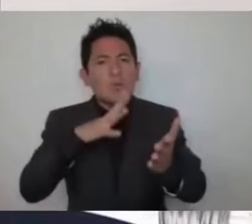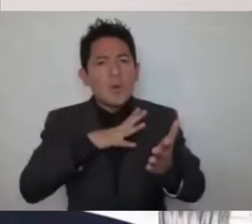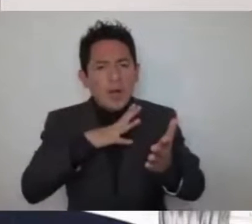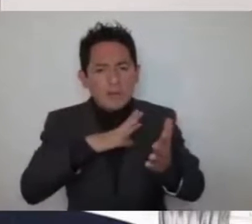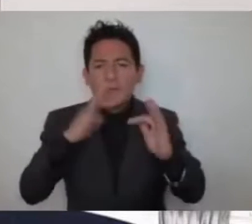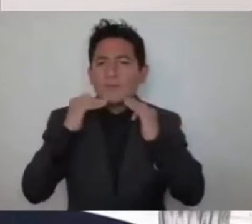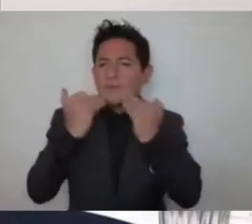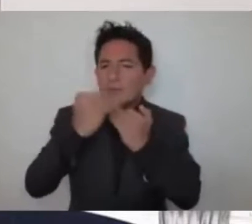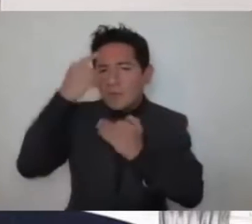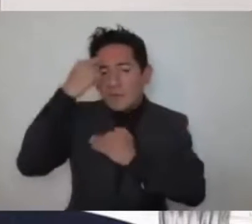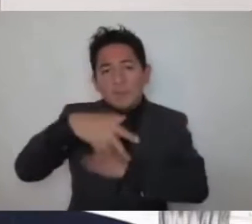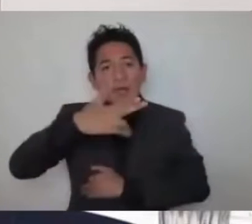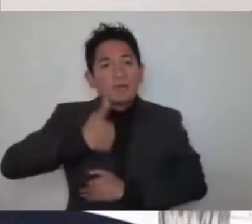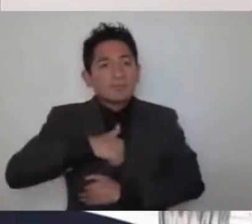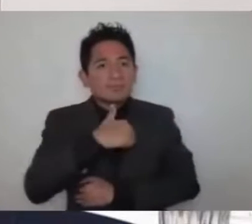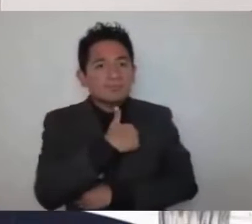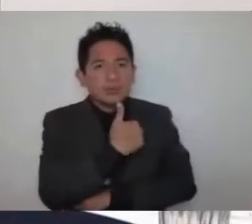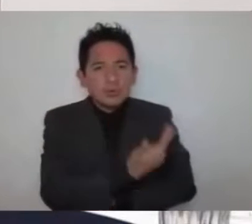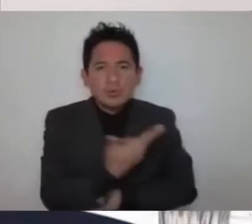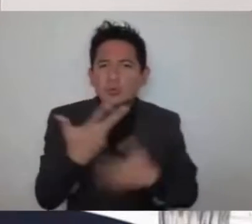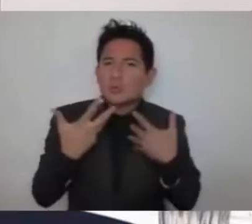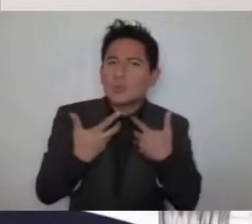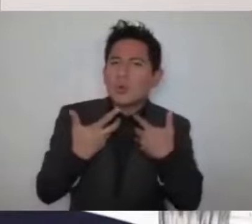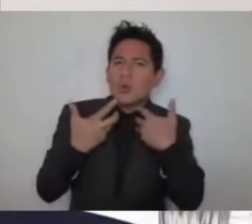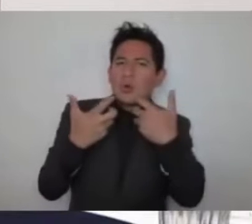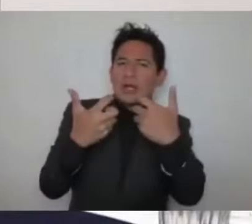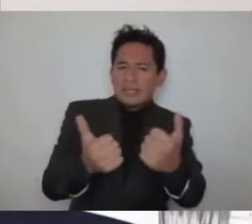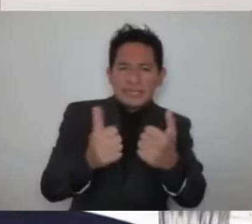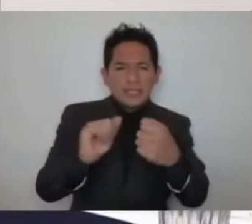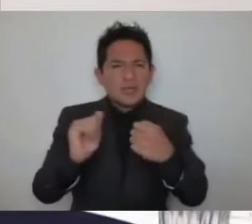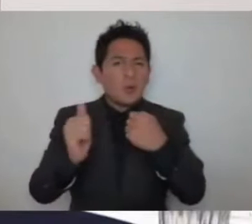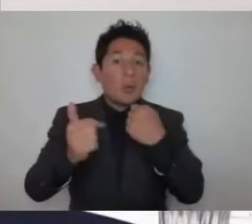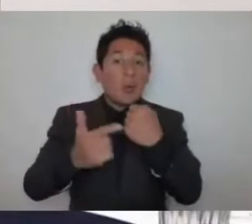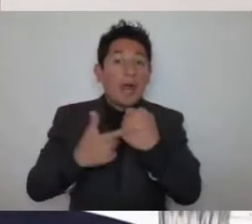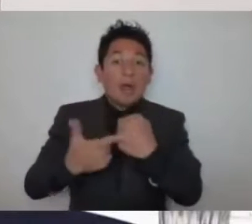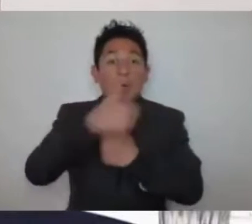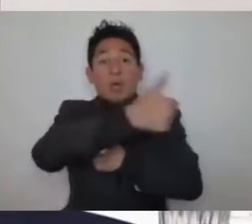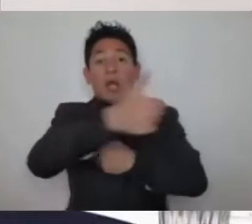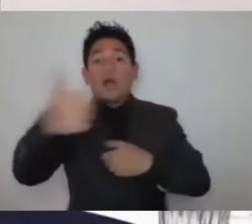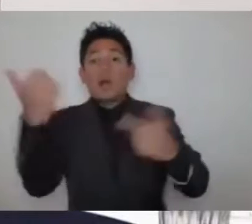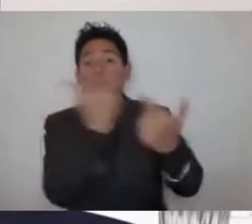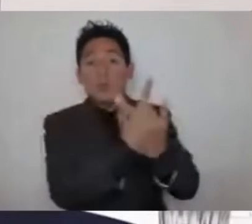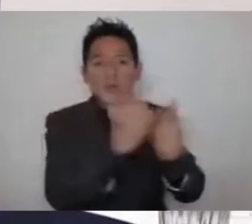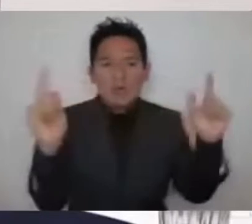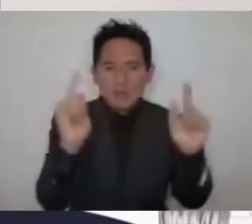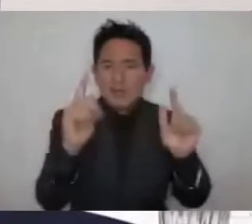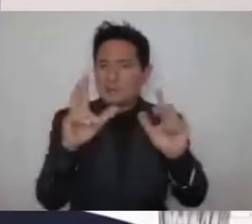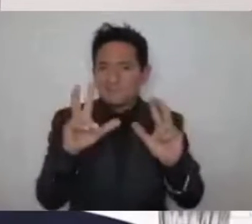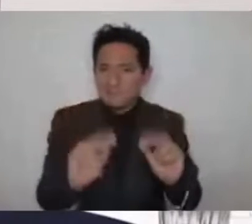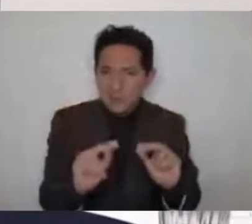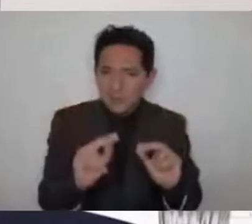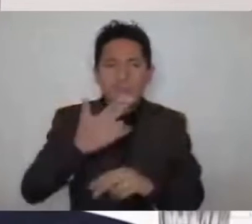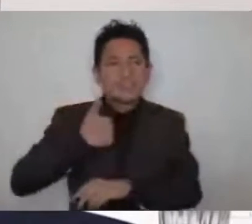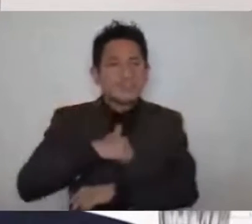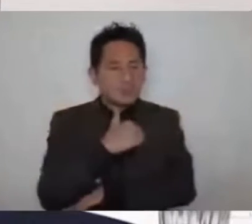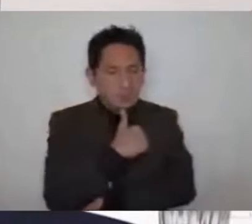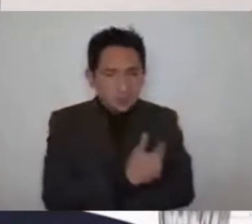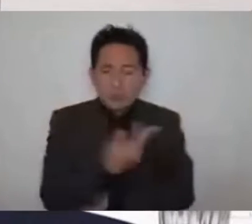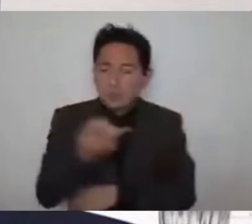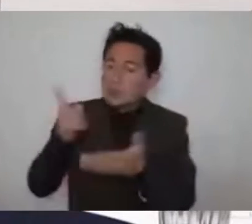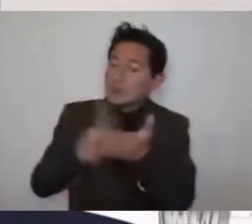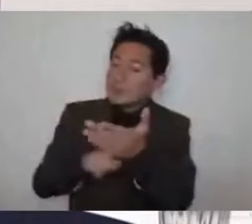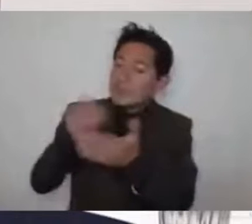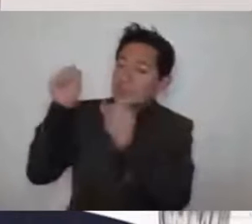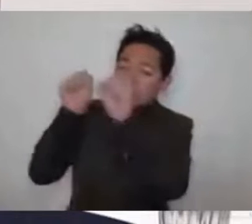y que fuera coherente con todo las reglas constitucionales Y en este contexto del cambio de sistema de